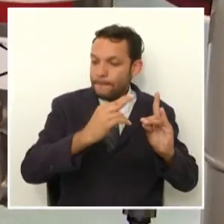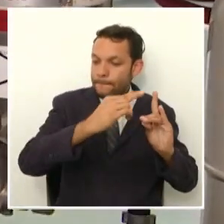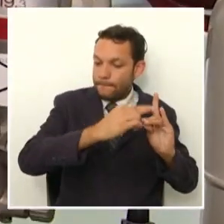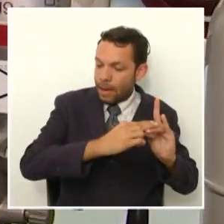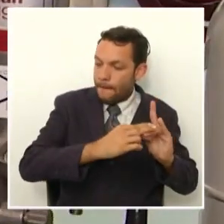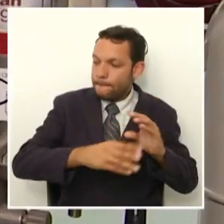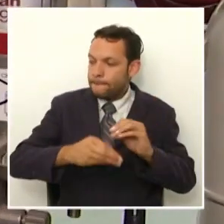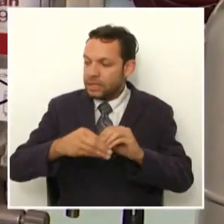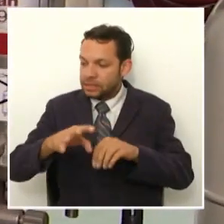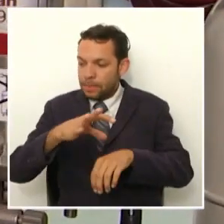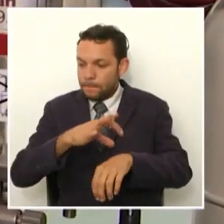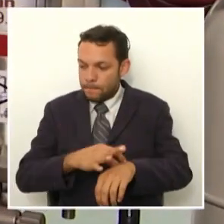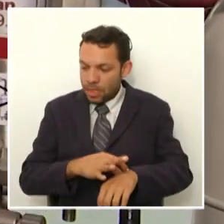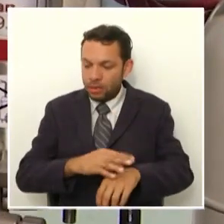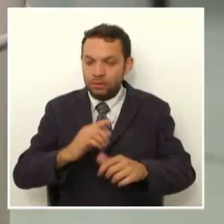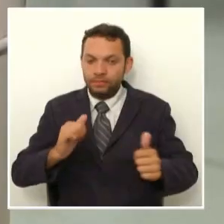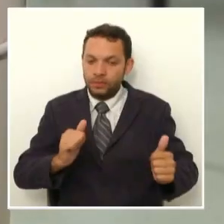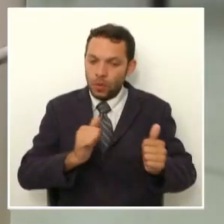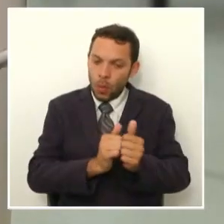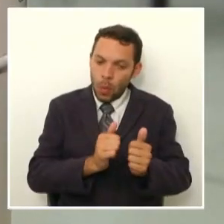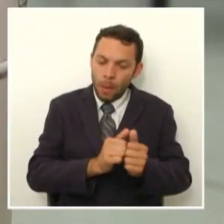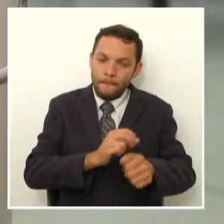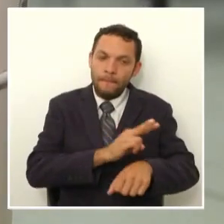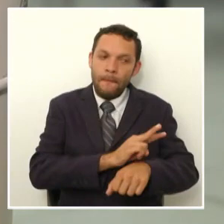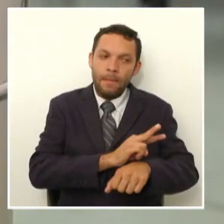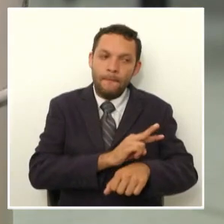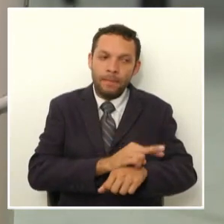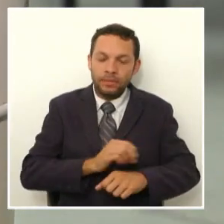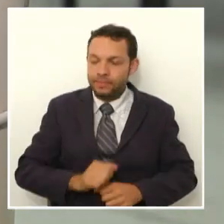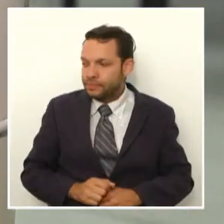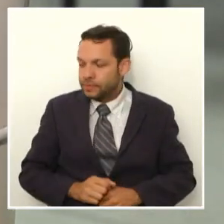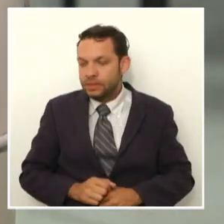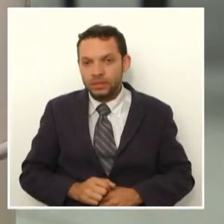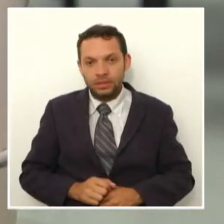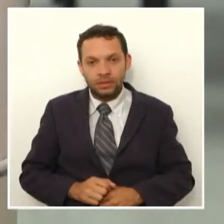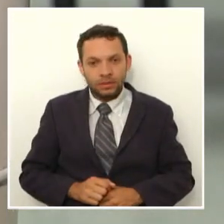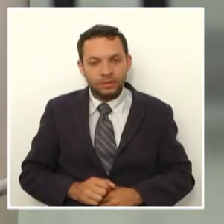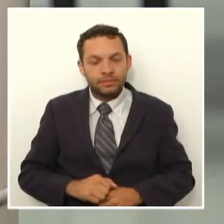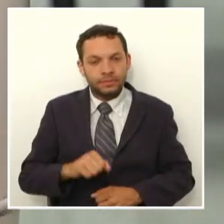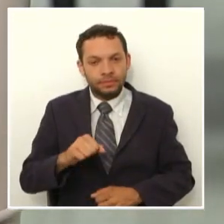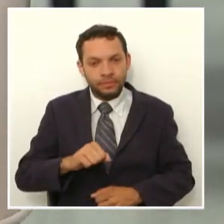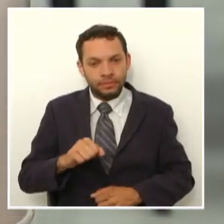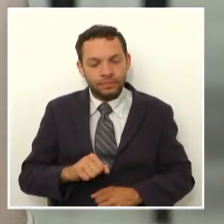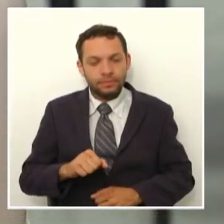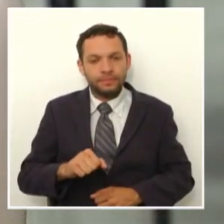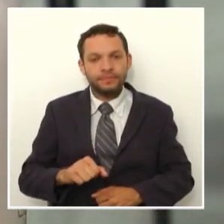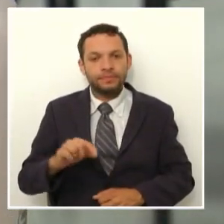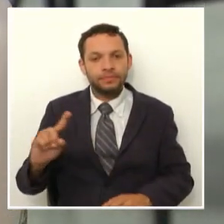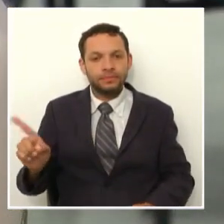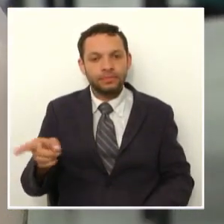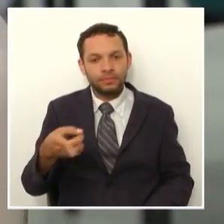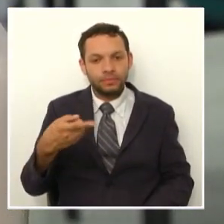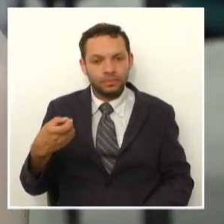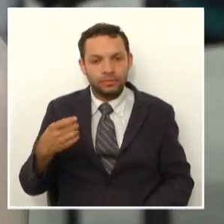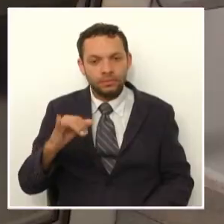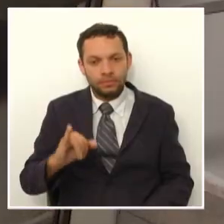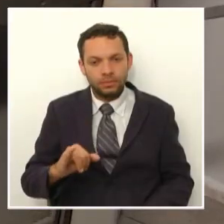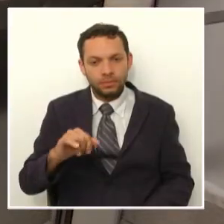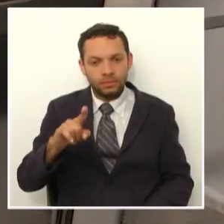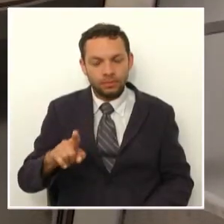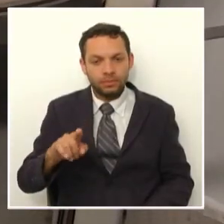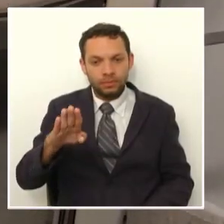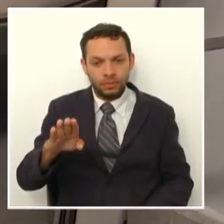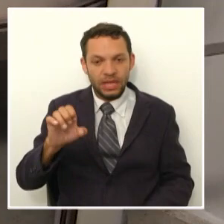muy, pues un poco artesanal el tema, ¿o no? Cuando el doctor Gilberto Villegas Velázquez se lo picó